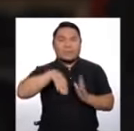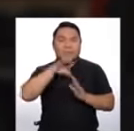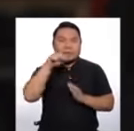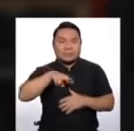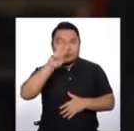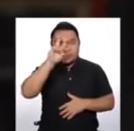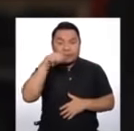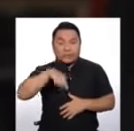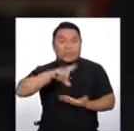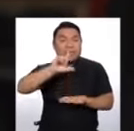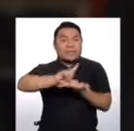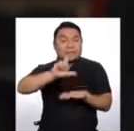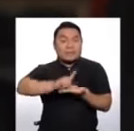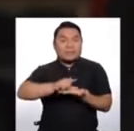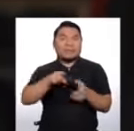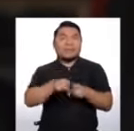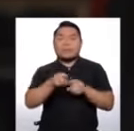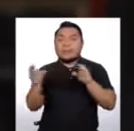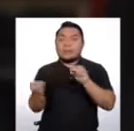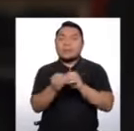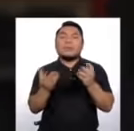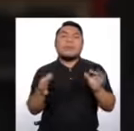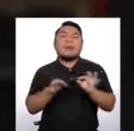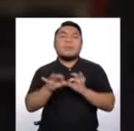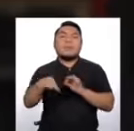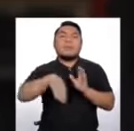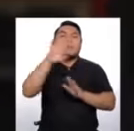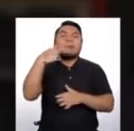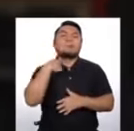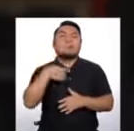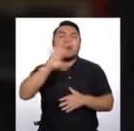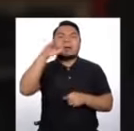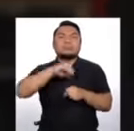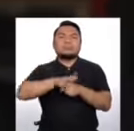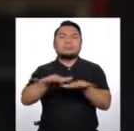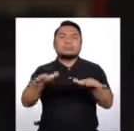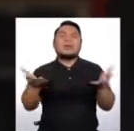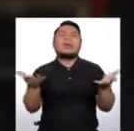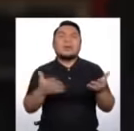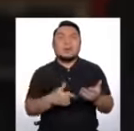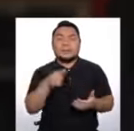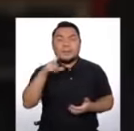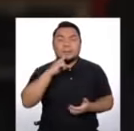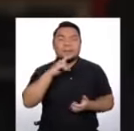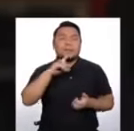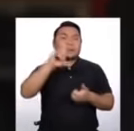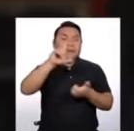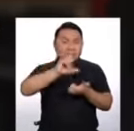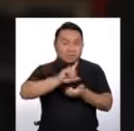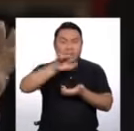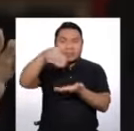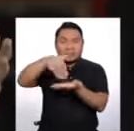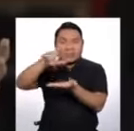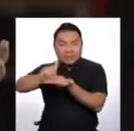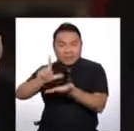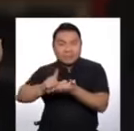En el caso de Lima, adicionalmente, las provincias más afectadas son Lima, el cercado de Lima,